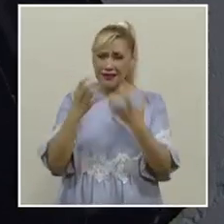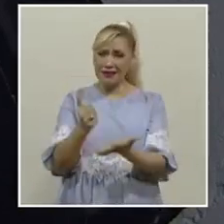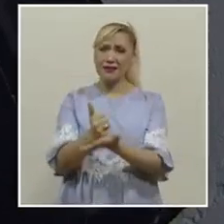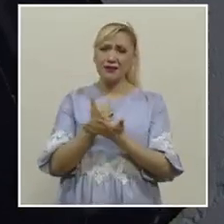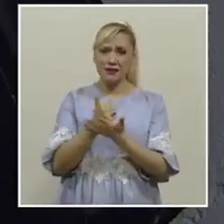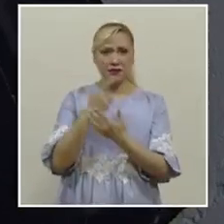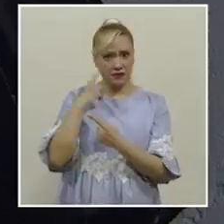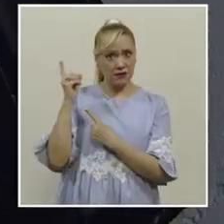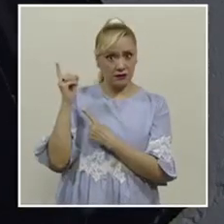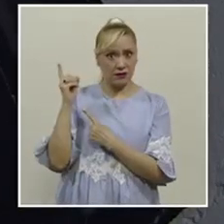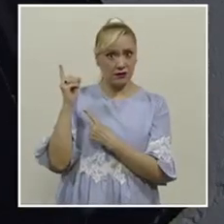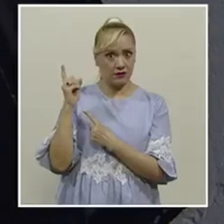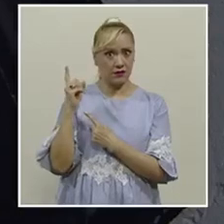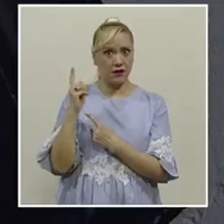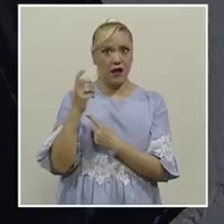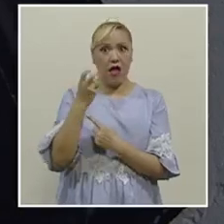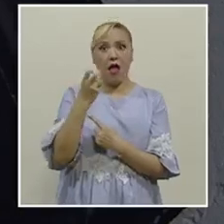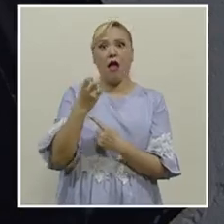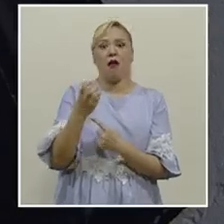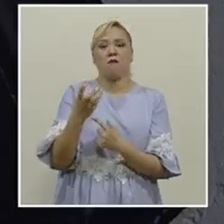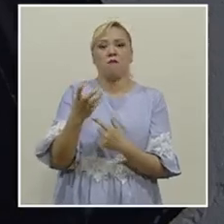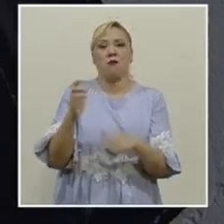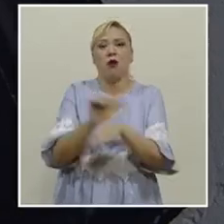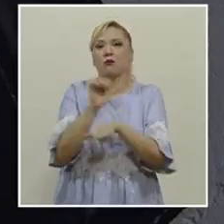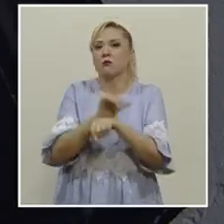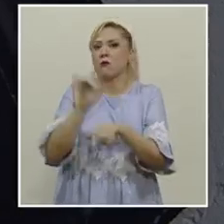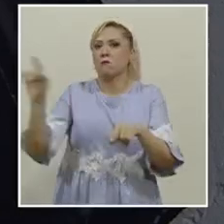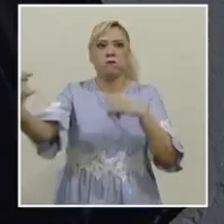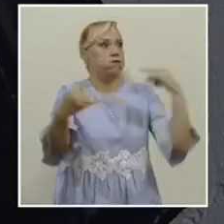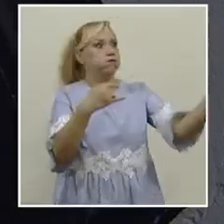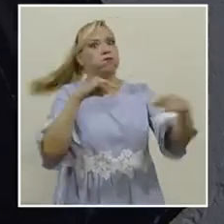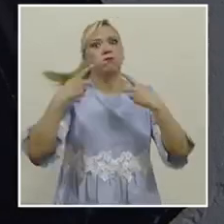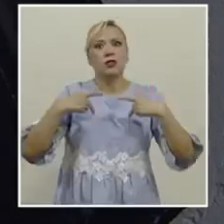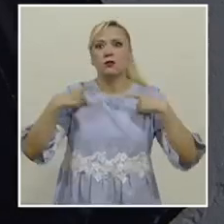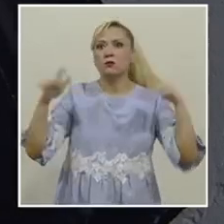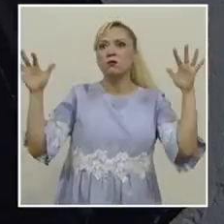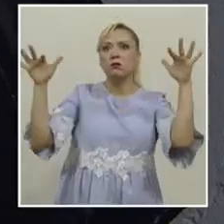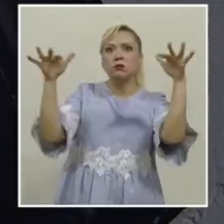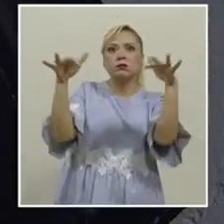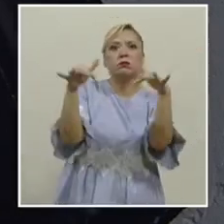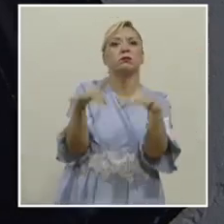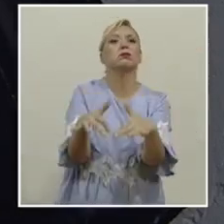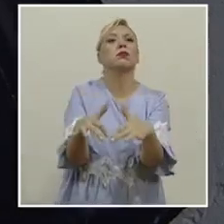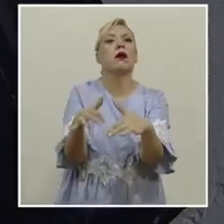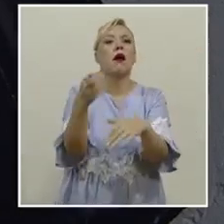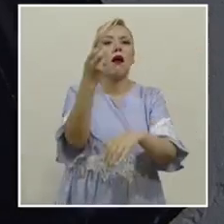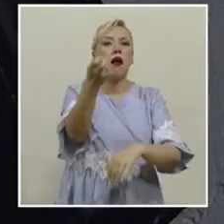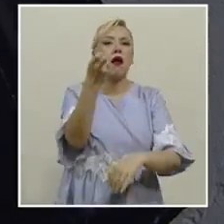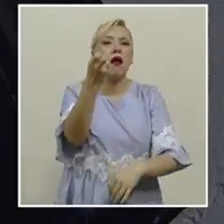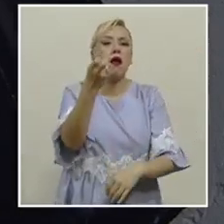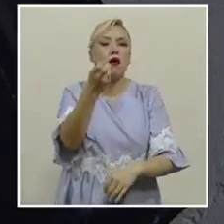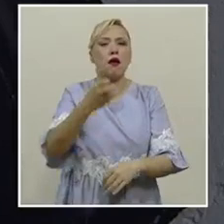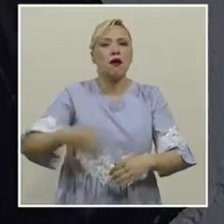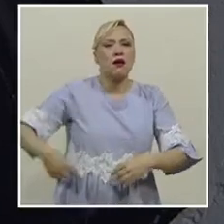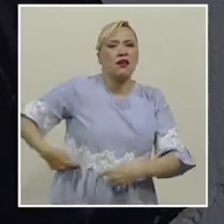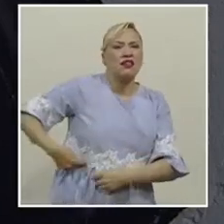Y de pronto se empiezan a incorporar más vehículos y más personas. Ahí lo están golpeando, lo golpean en las